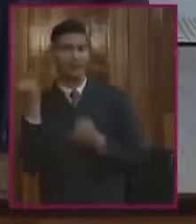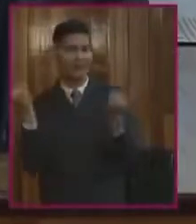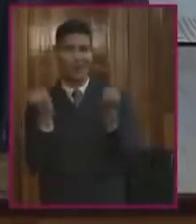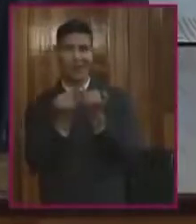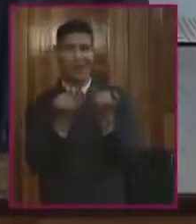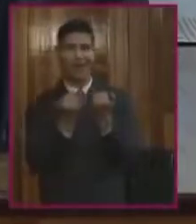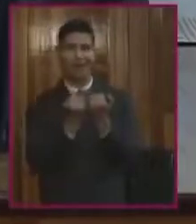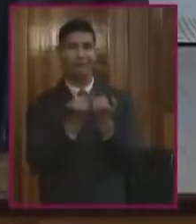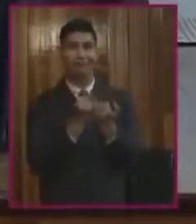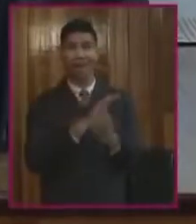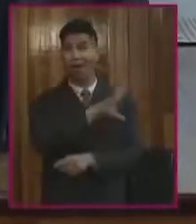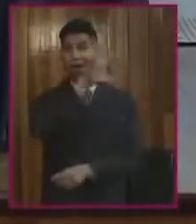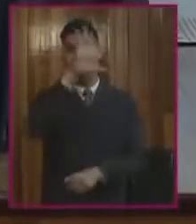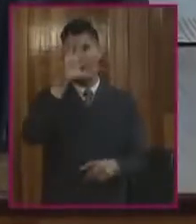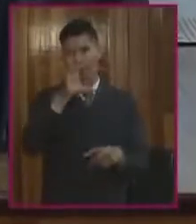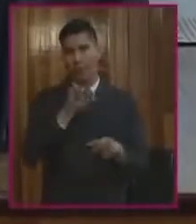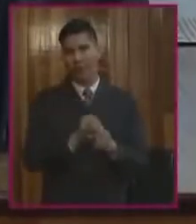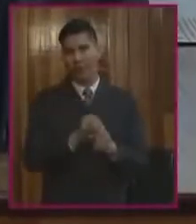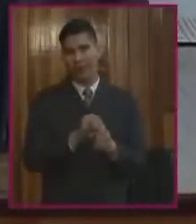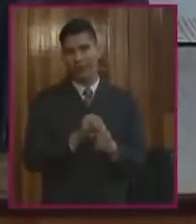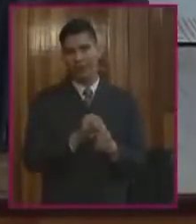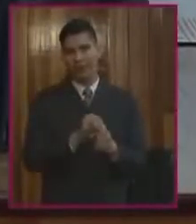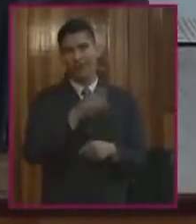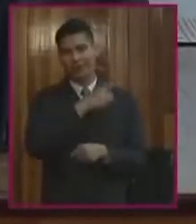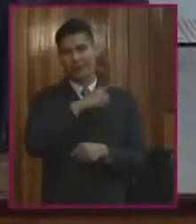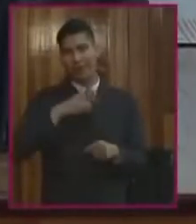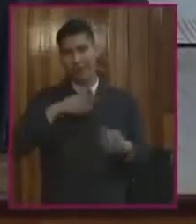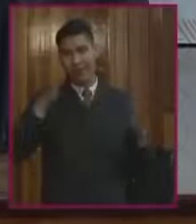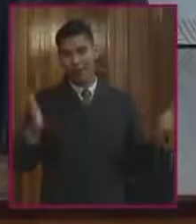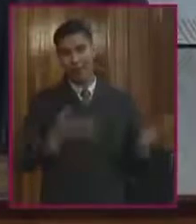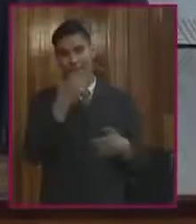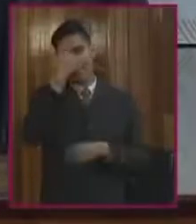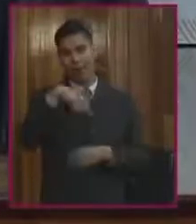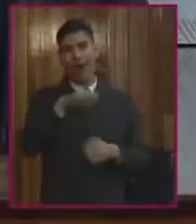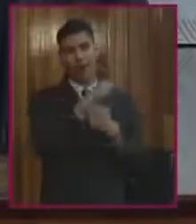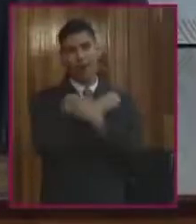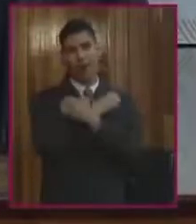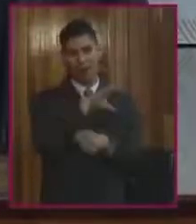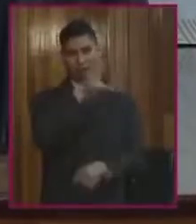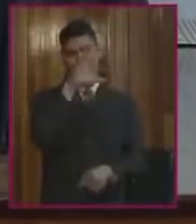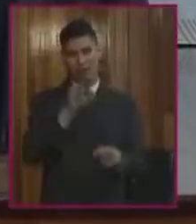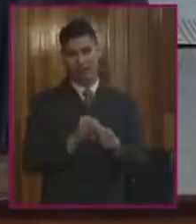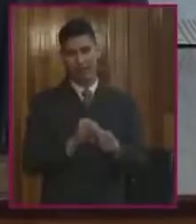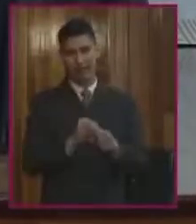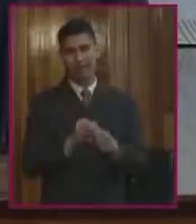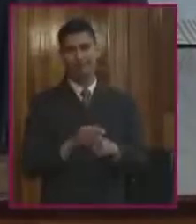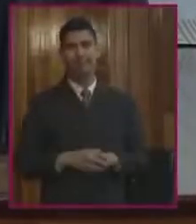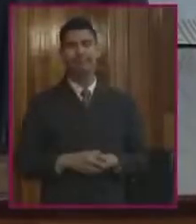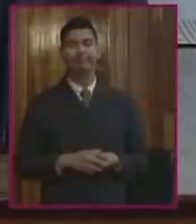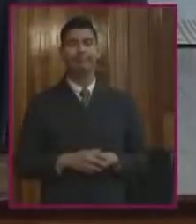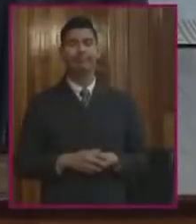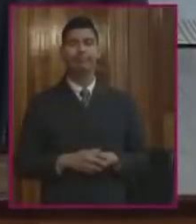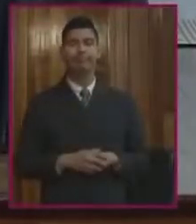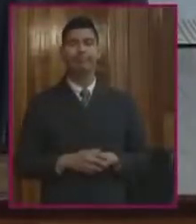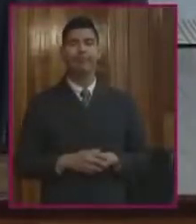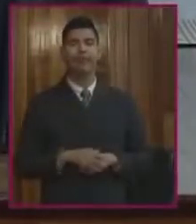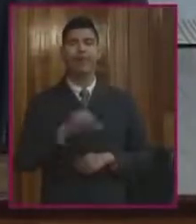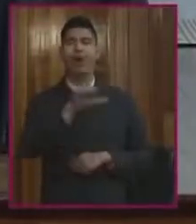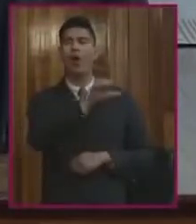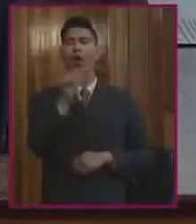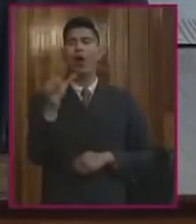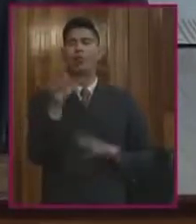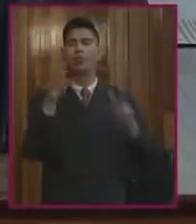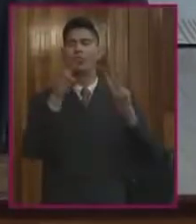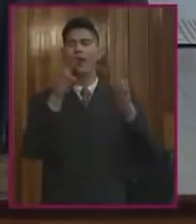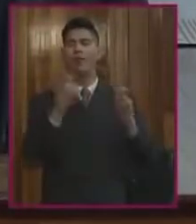todas son un conjunto y deberían abonar a esta educación integral que es de la que se habla, dentro de los principales desafíos